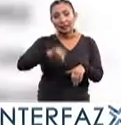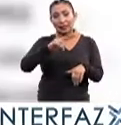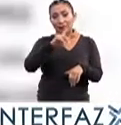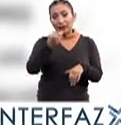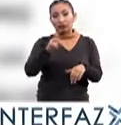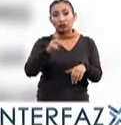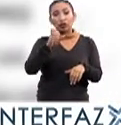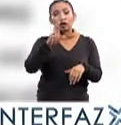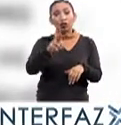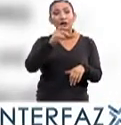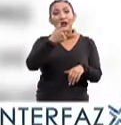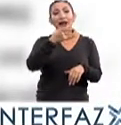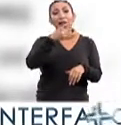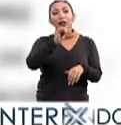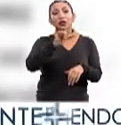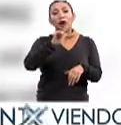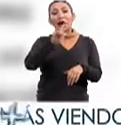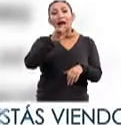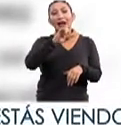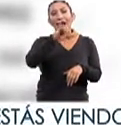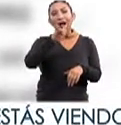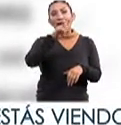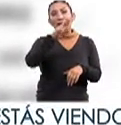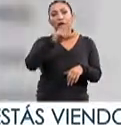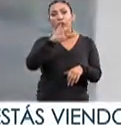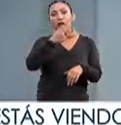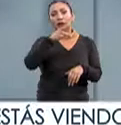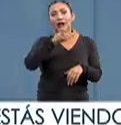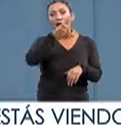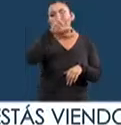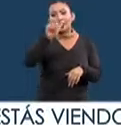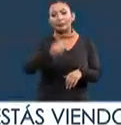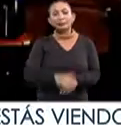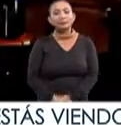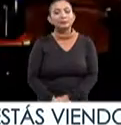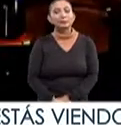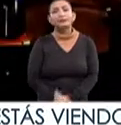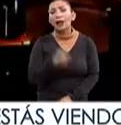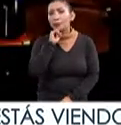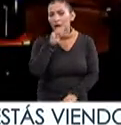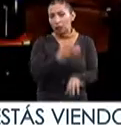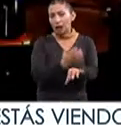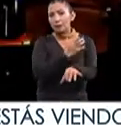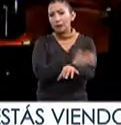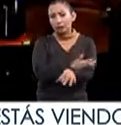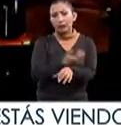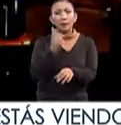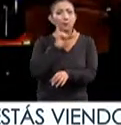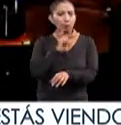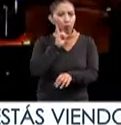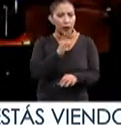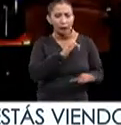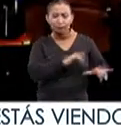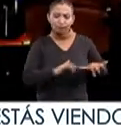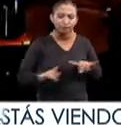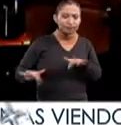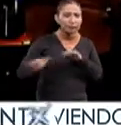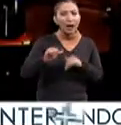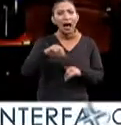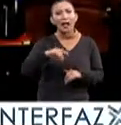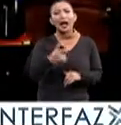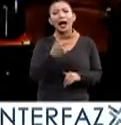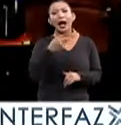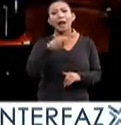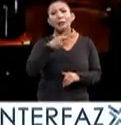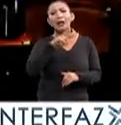Interfaz el doctor Gilberto Alejandro García Guerra. También nos acompañará la intérprete de piano Ana